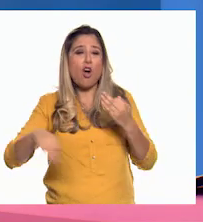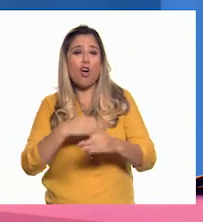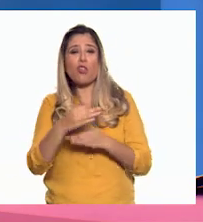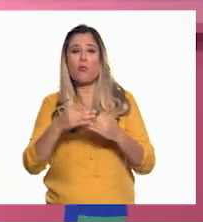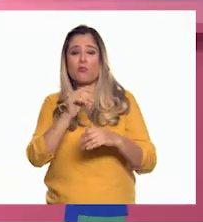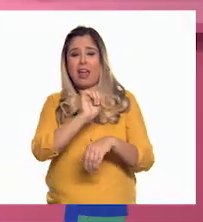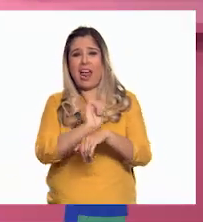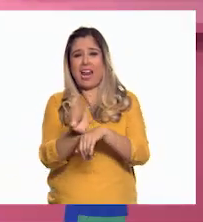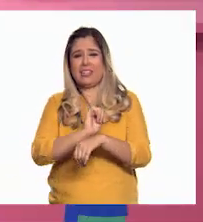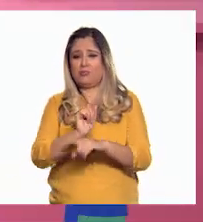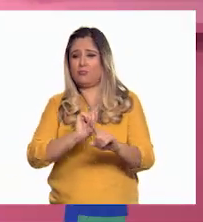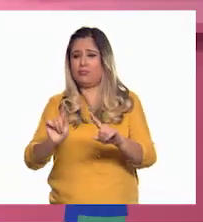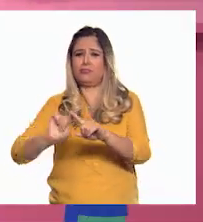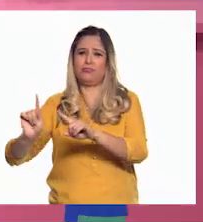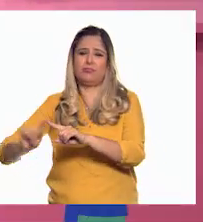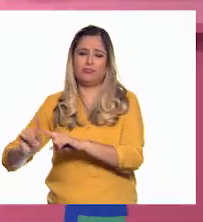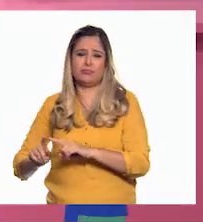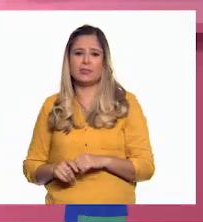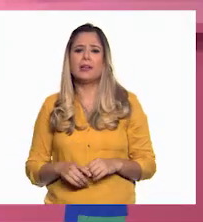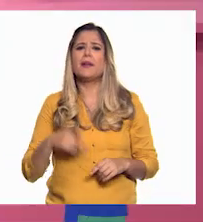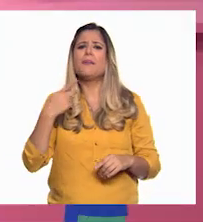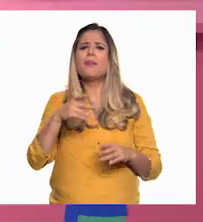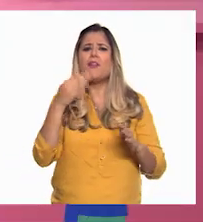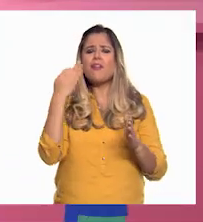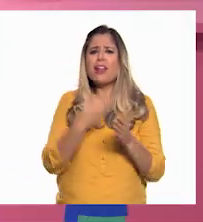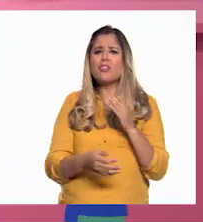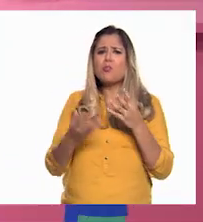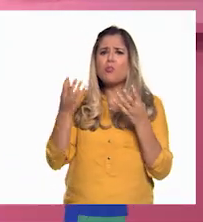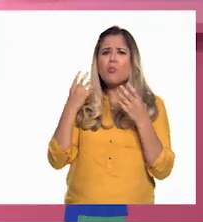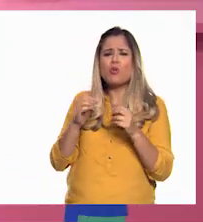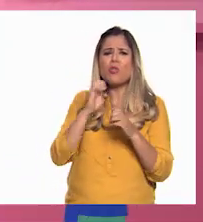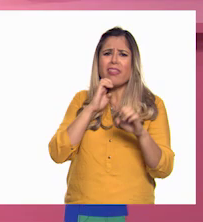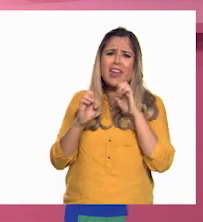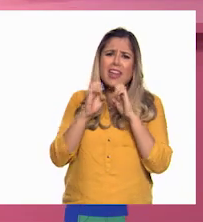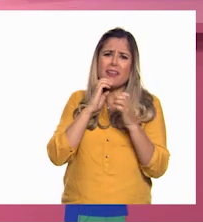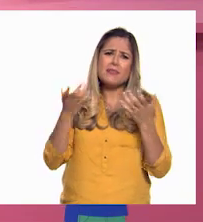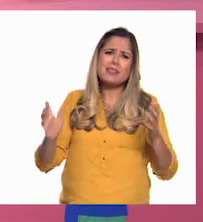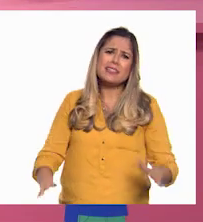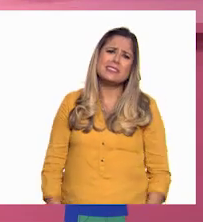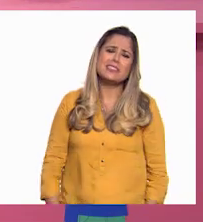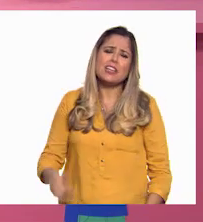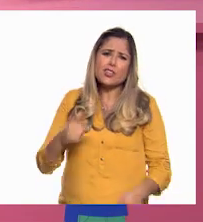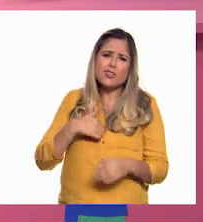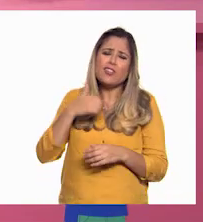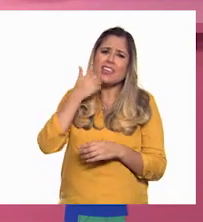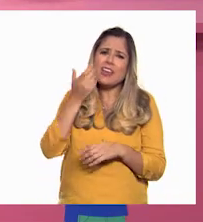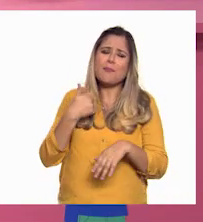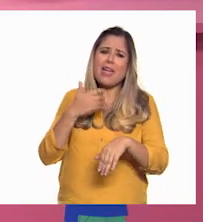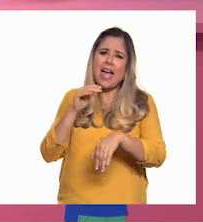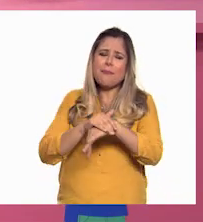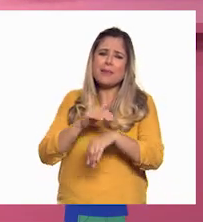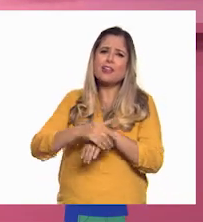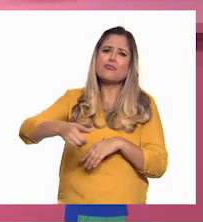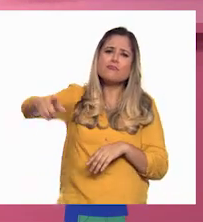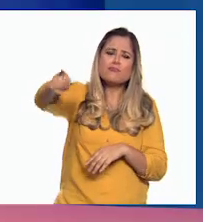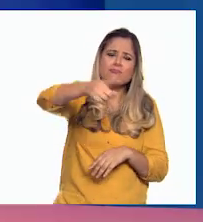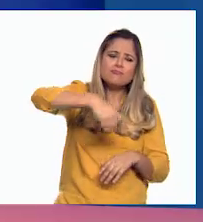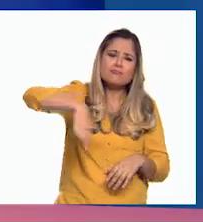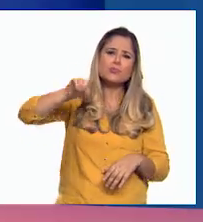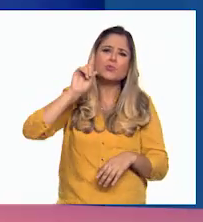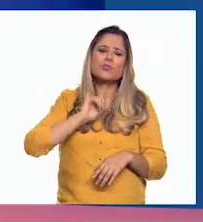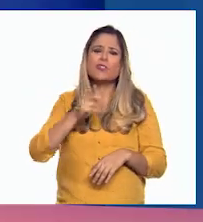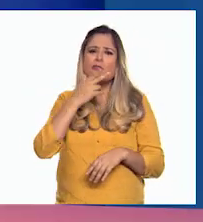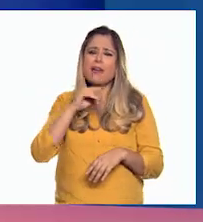general. Ay, maestra, pero nos faltó muchísimo de la entrevista. Yo quería que mis amigas y amigos en casa